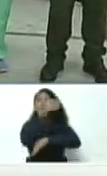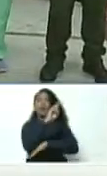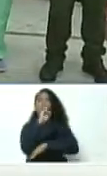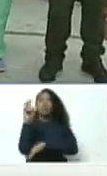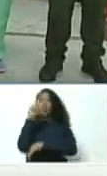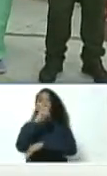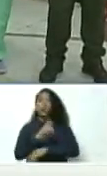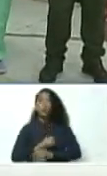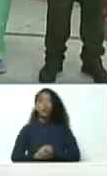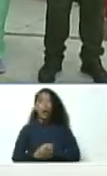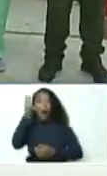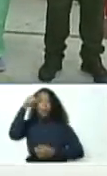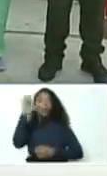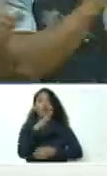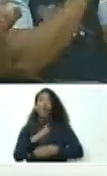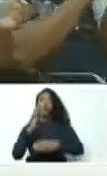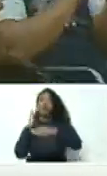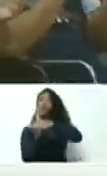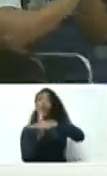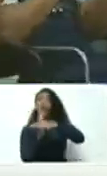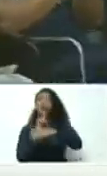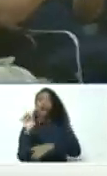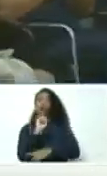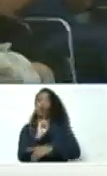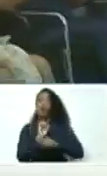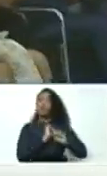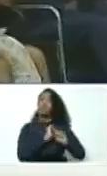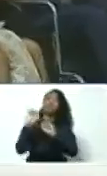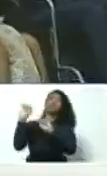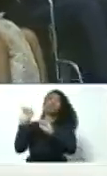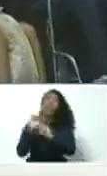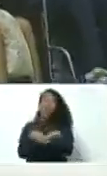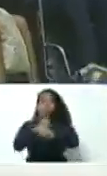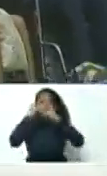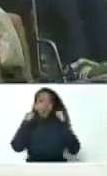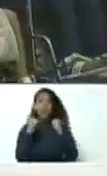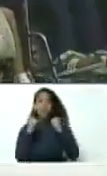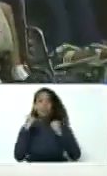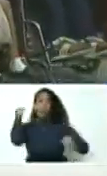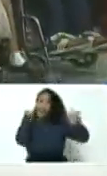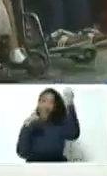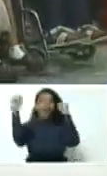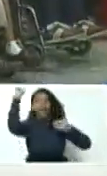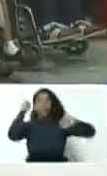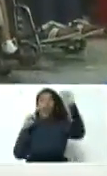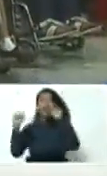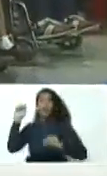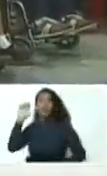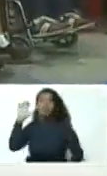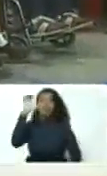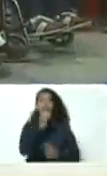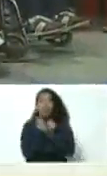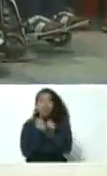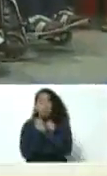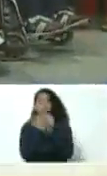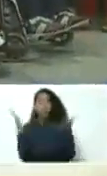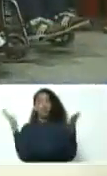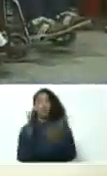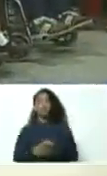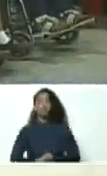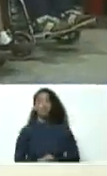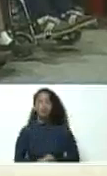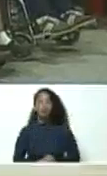años. El pueblo lo impedirá con su fuerza, con su rebeldía, con su patriotismo y con su amor.